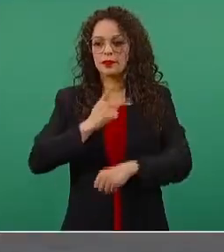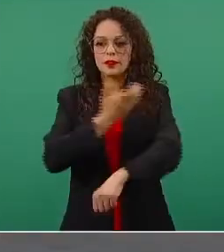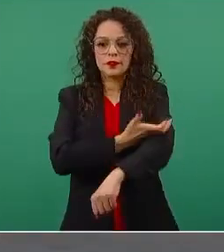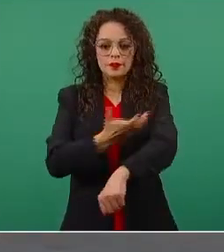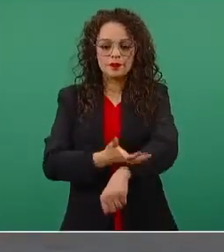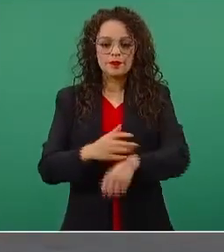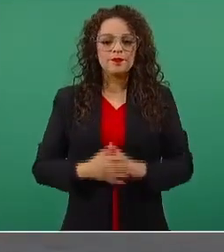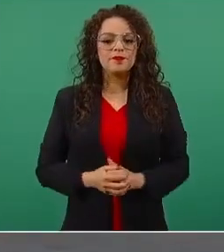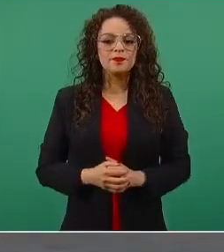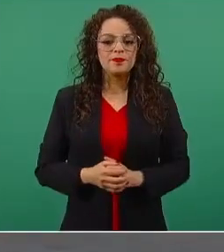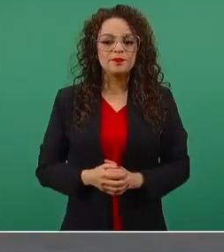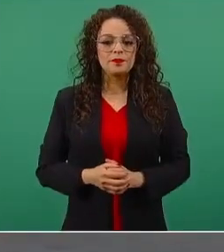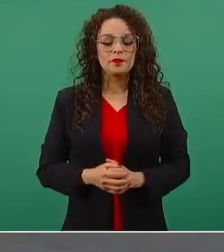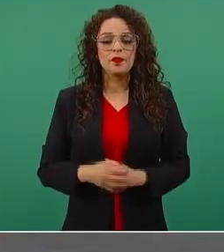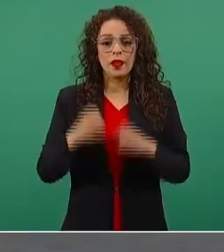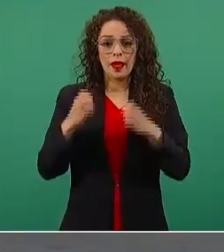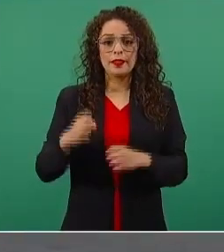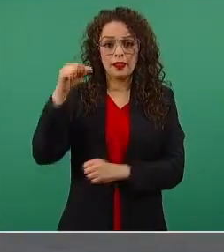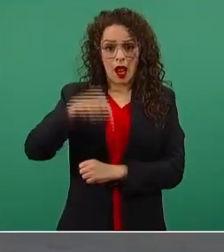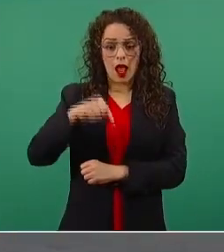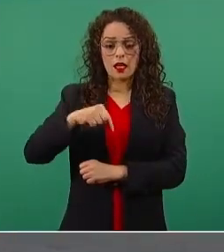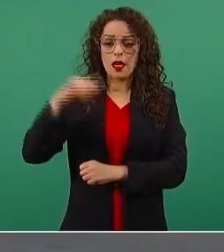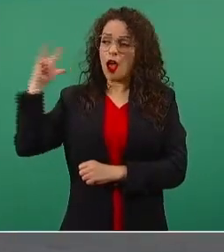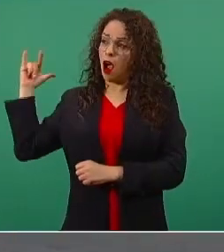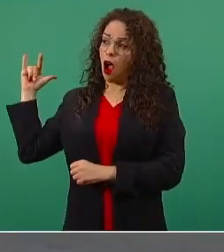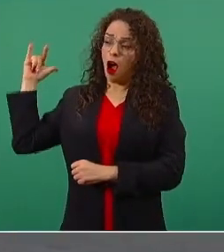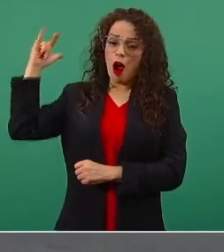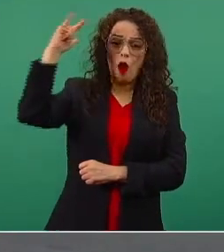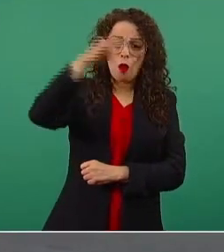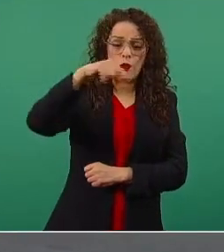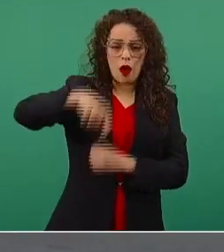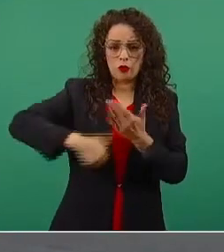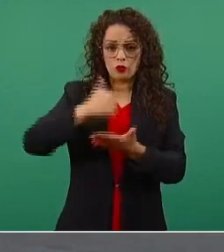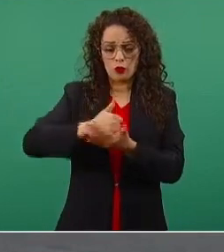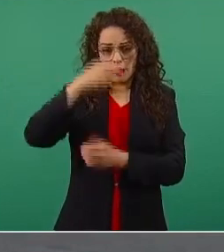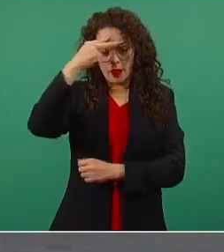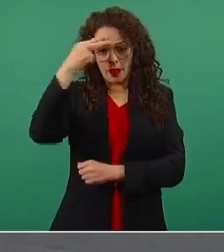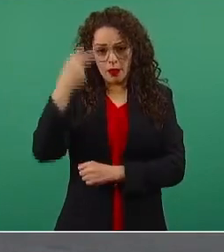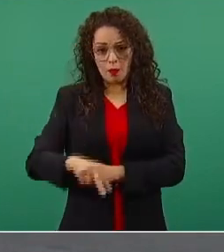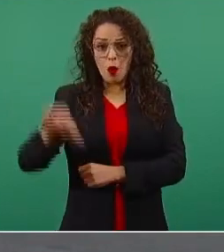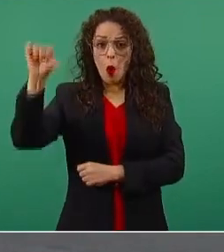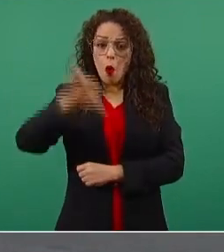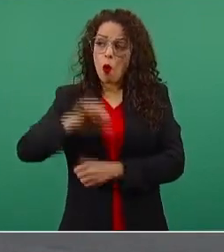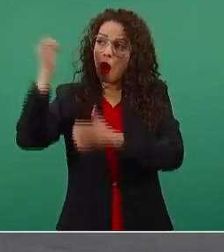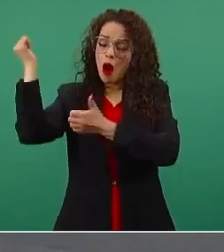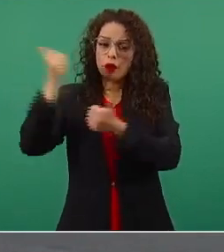Estamos efectivamente aquí en el aeropuerto de la Ciudad de México y el día de hoy recibimos